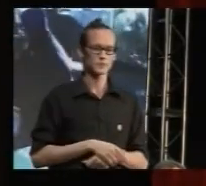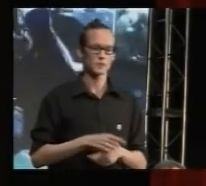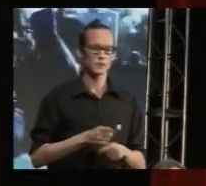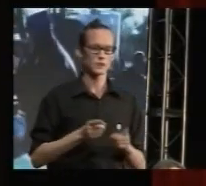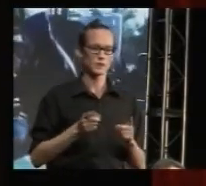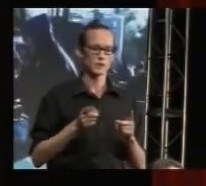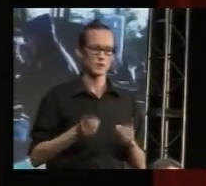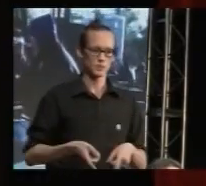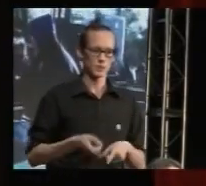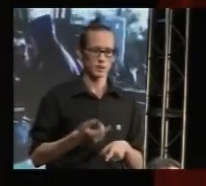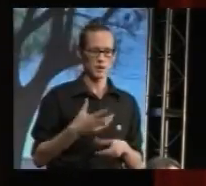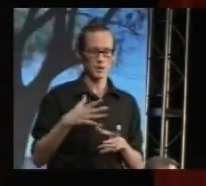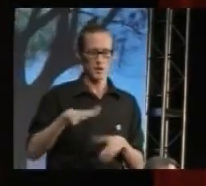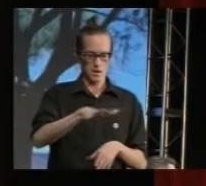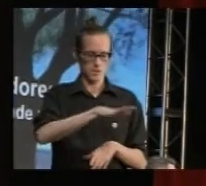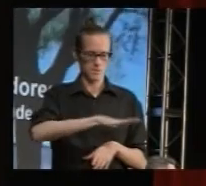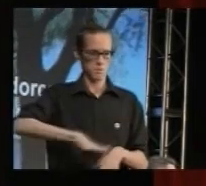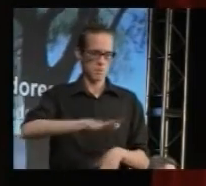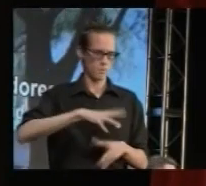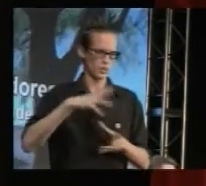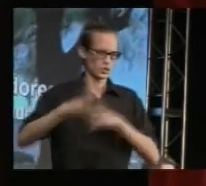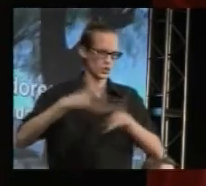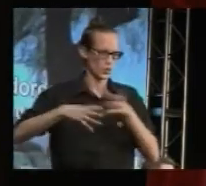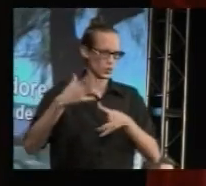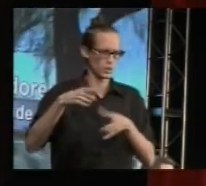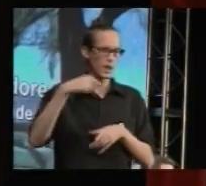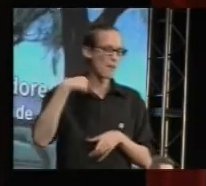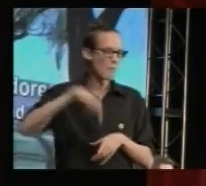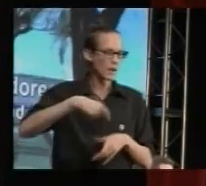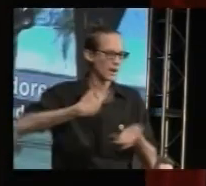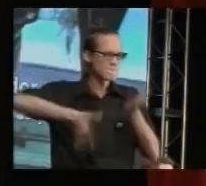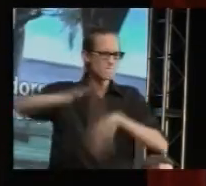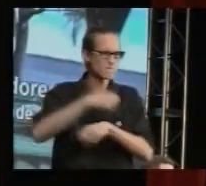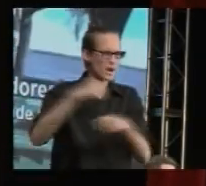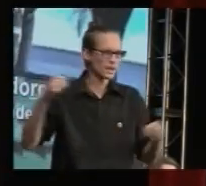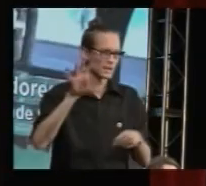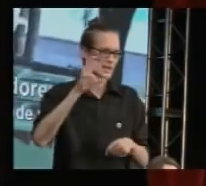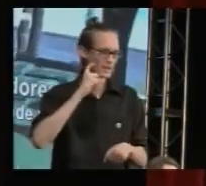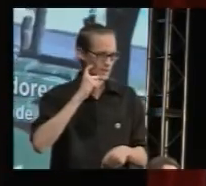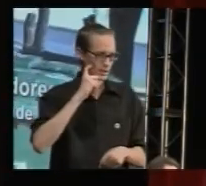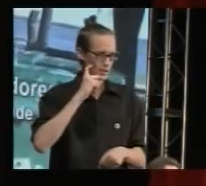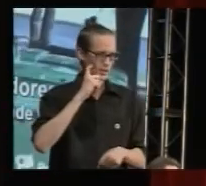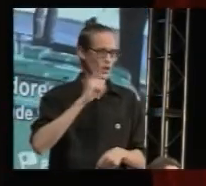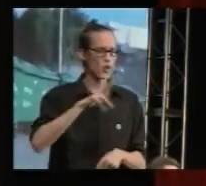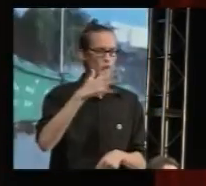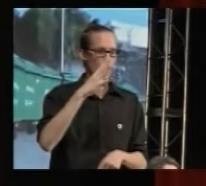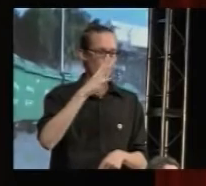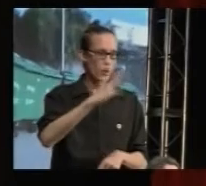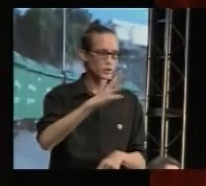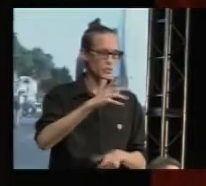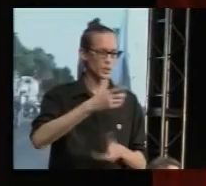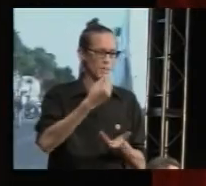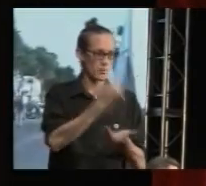tenemos el parque industrial más importante de la provincia, con 63 empresas y 4.000 puestos directos. A